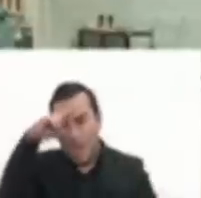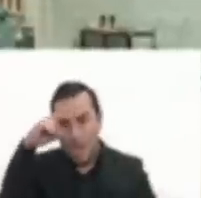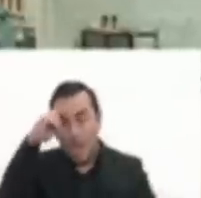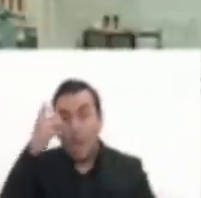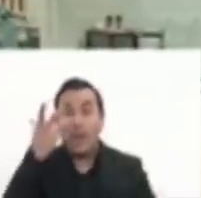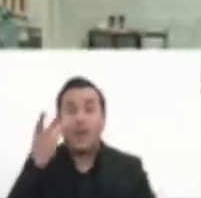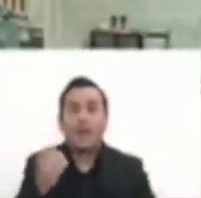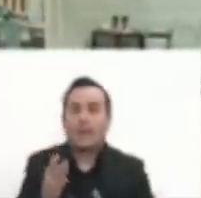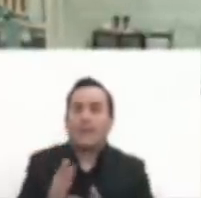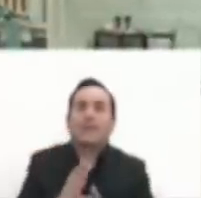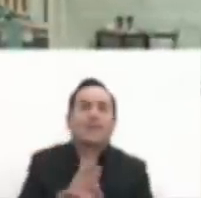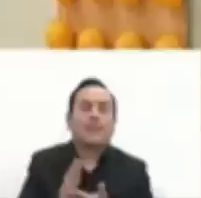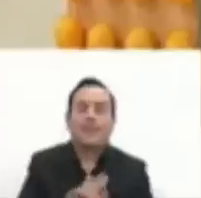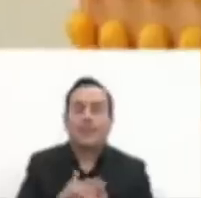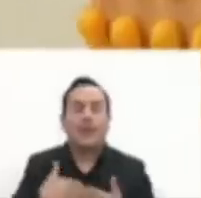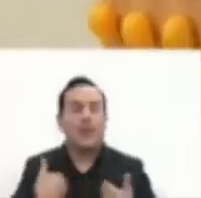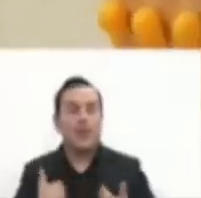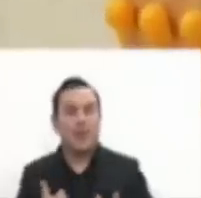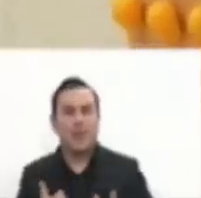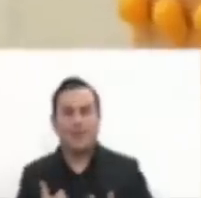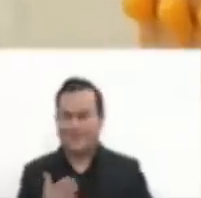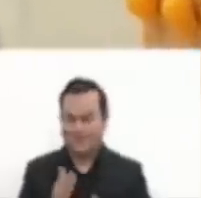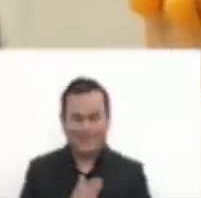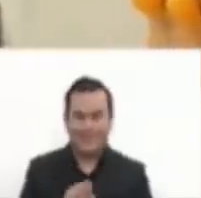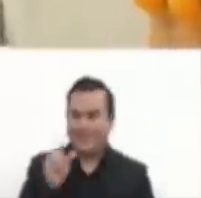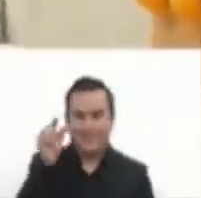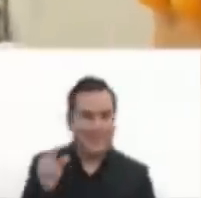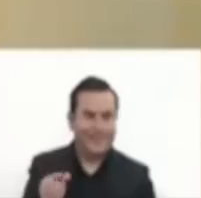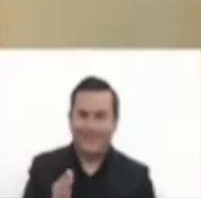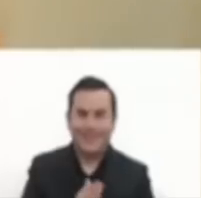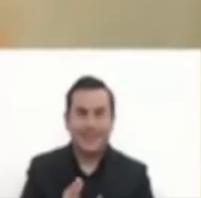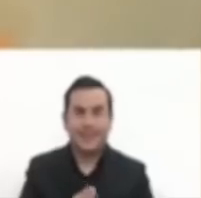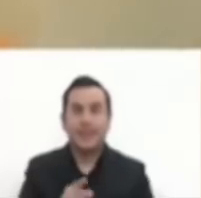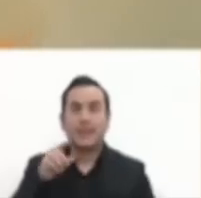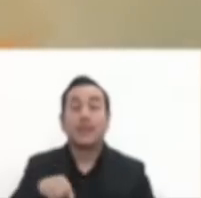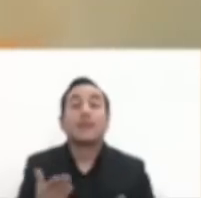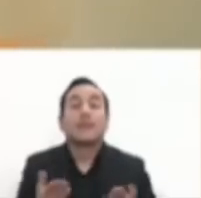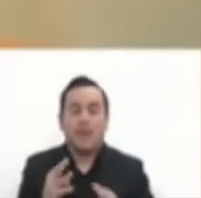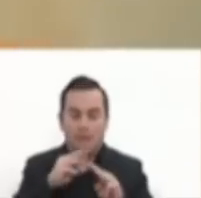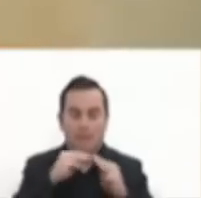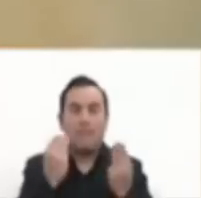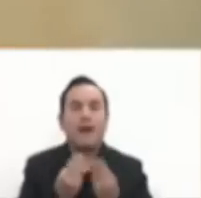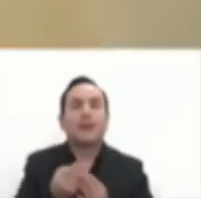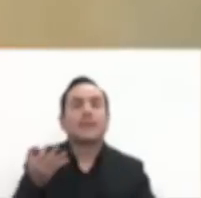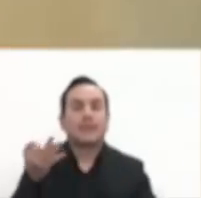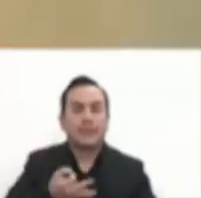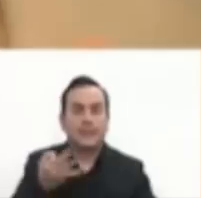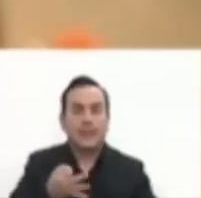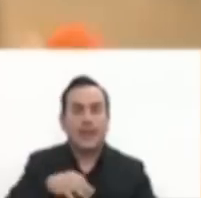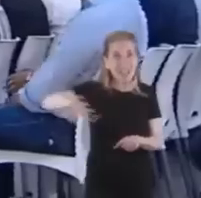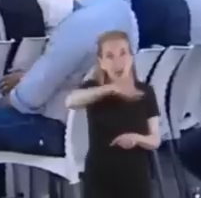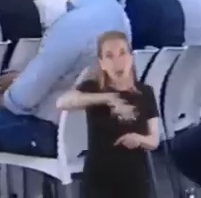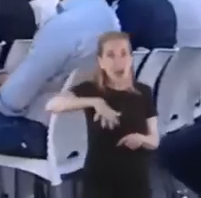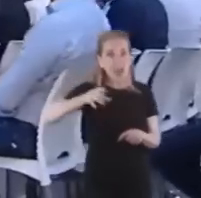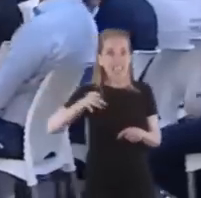estos tipos no han venido a descansar y que van a estar, y que crean que van a estar en hoteles, señor presidente. Sino que estos tipos tienen que saber que van a venir a